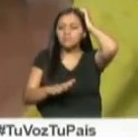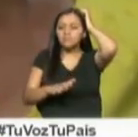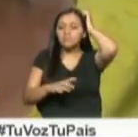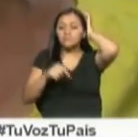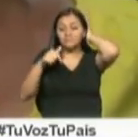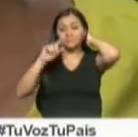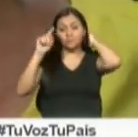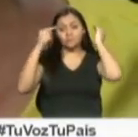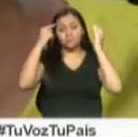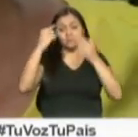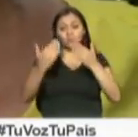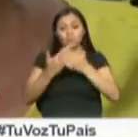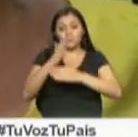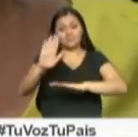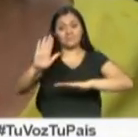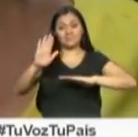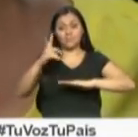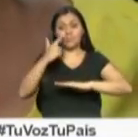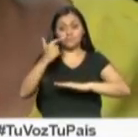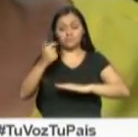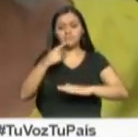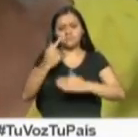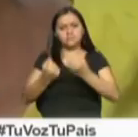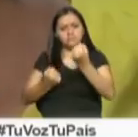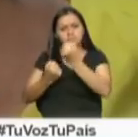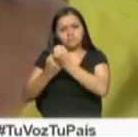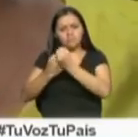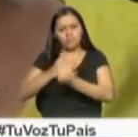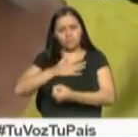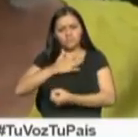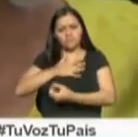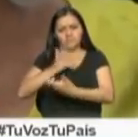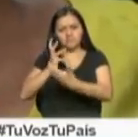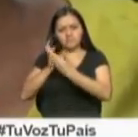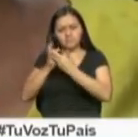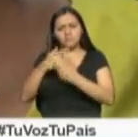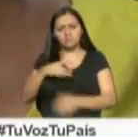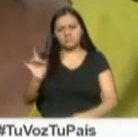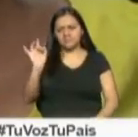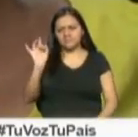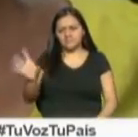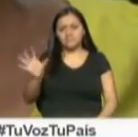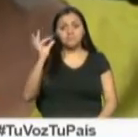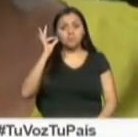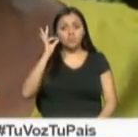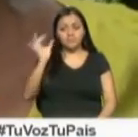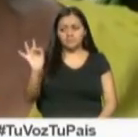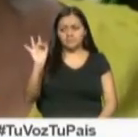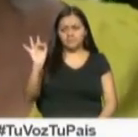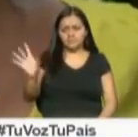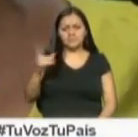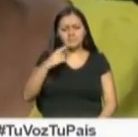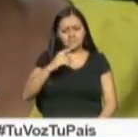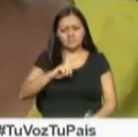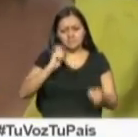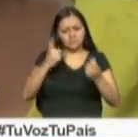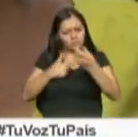Cuando este gobierno asumió, asumió con un voto de confianza de la población que luchó por la destitución de Dilma Rousseff para cambiar el país.